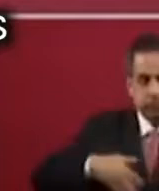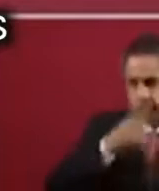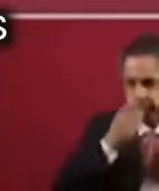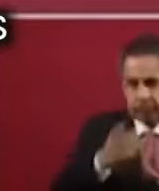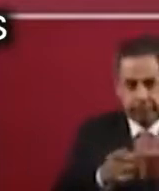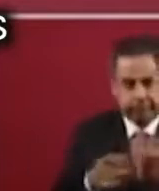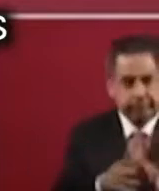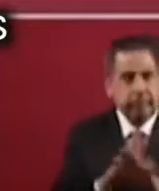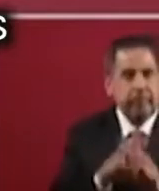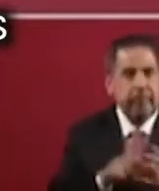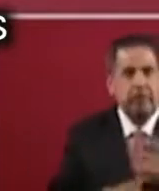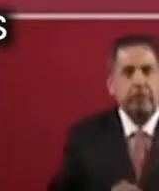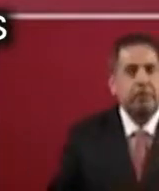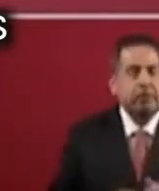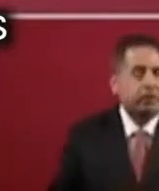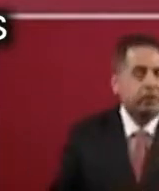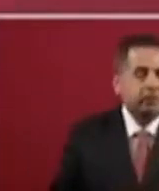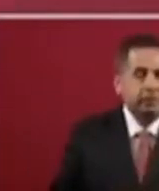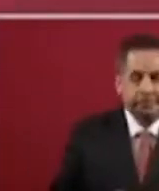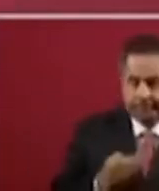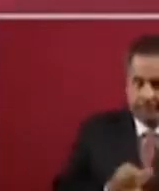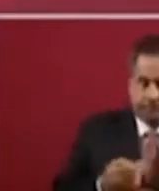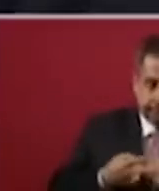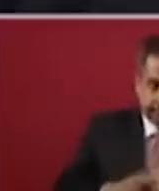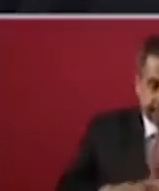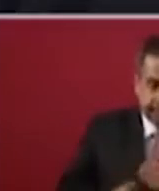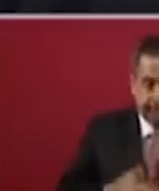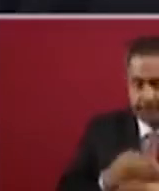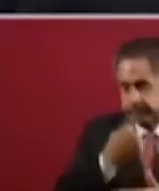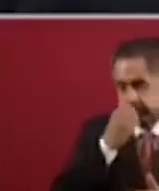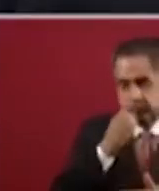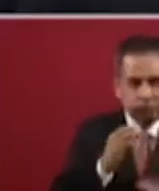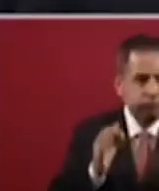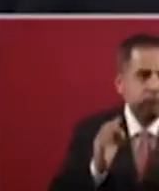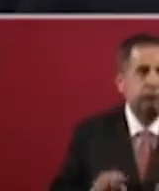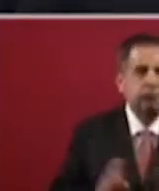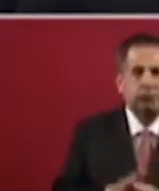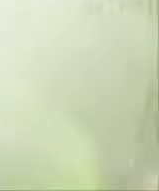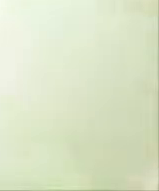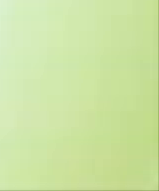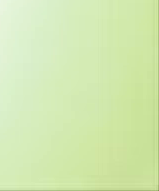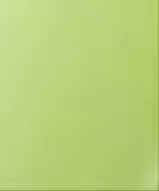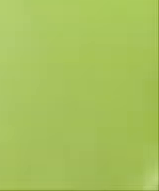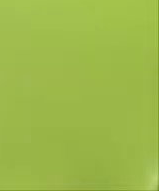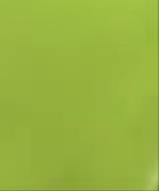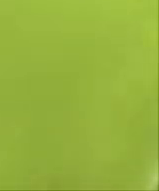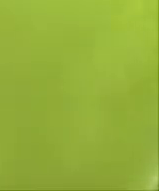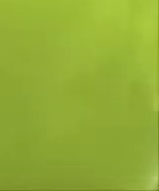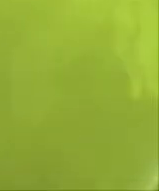las prestaciones no reconocidas por la Federación, incluidos los bonos y plantilla docente.